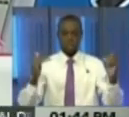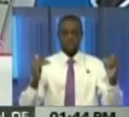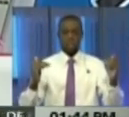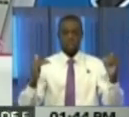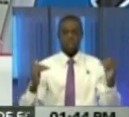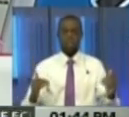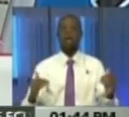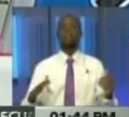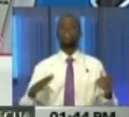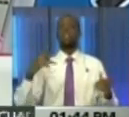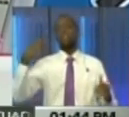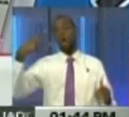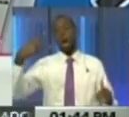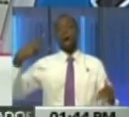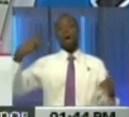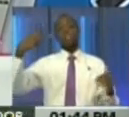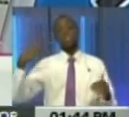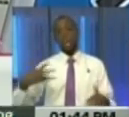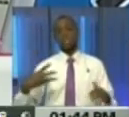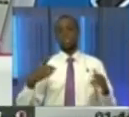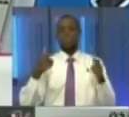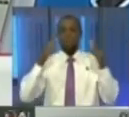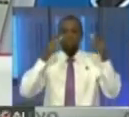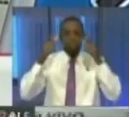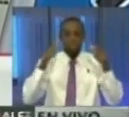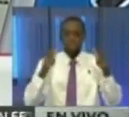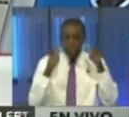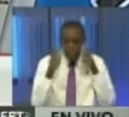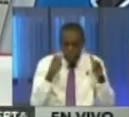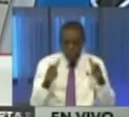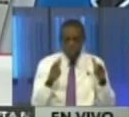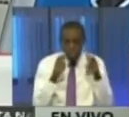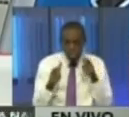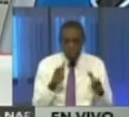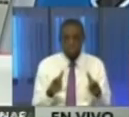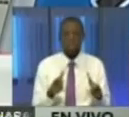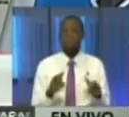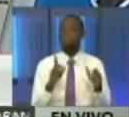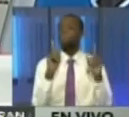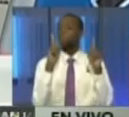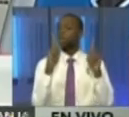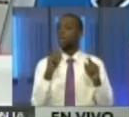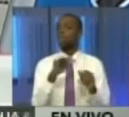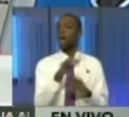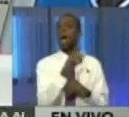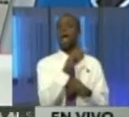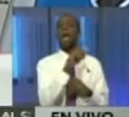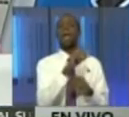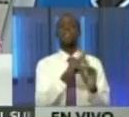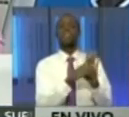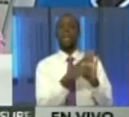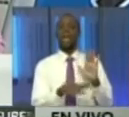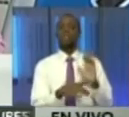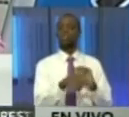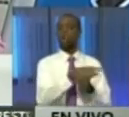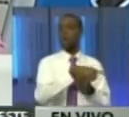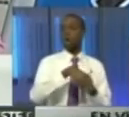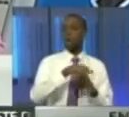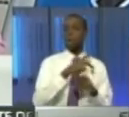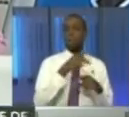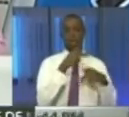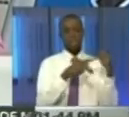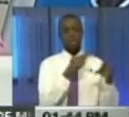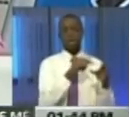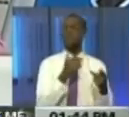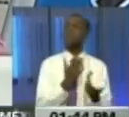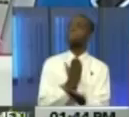parte, resulta vital proteger los derechos políticos de quienes solicitan la activación del